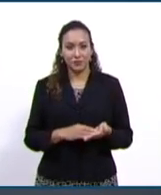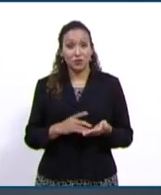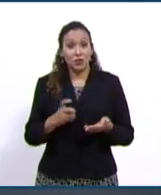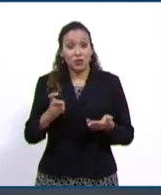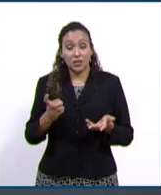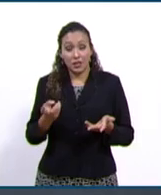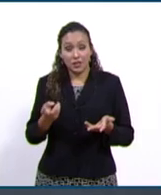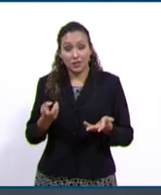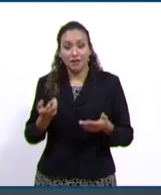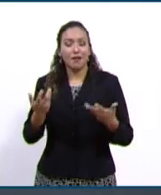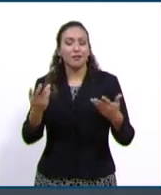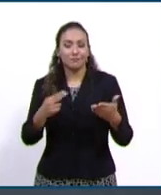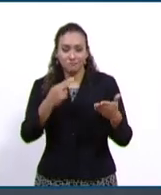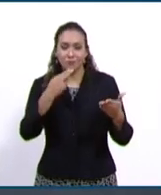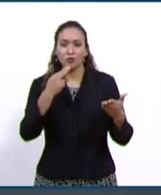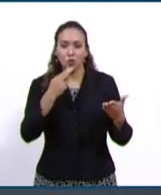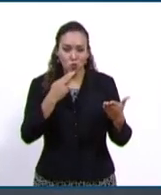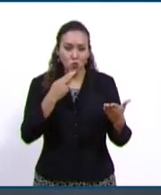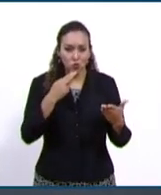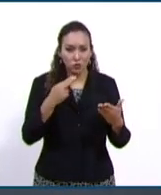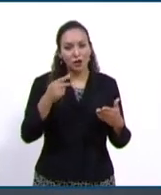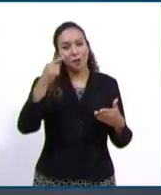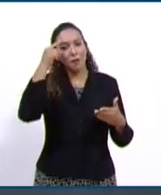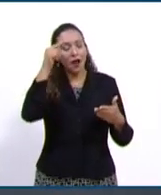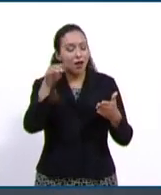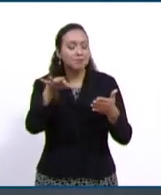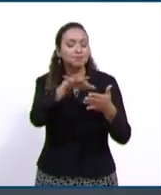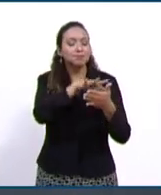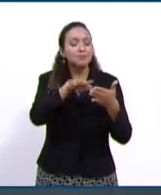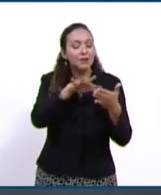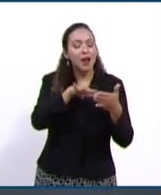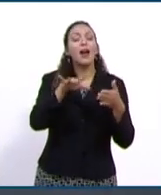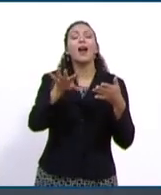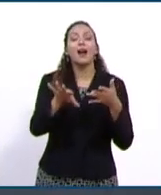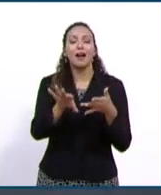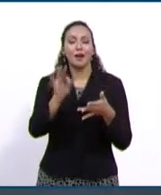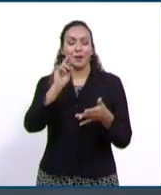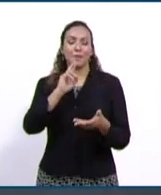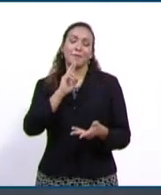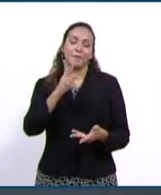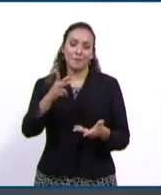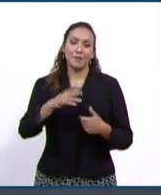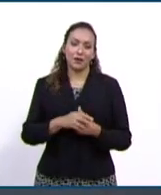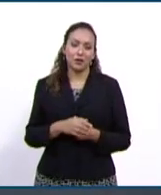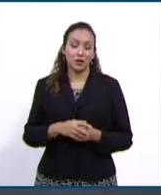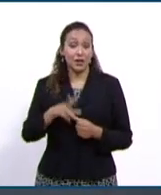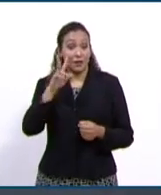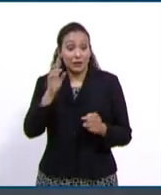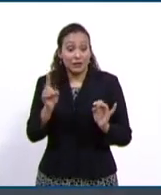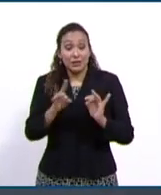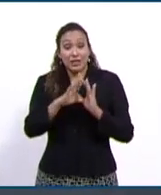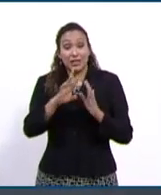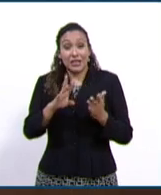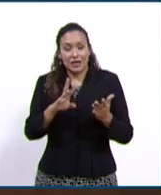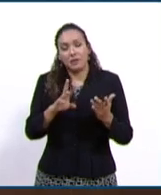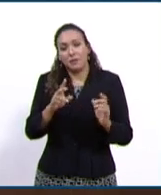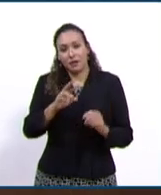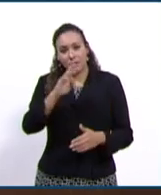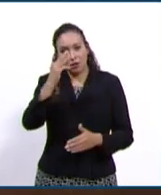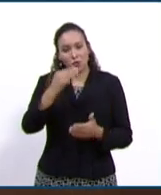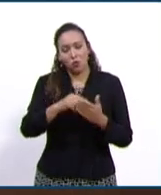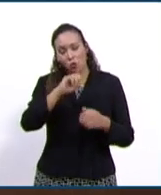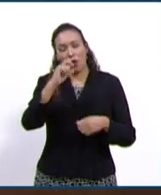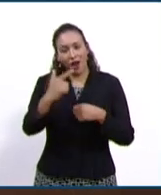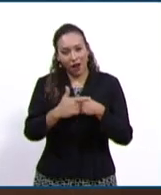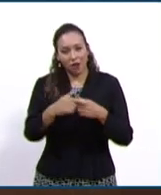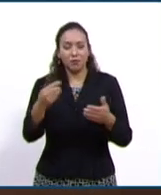se realice y se esté dando cuenta de cualquier sujeto infractor. En este asunto,